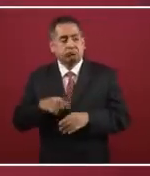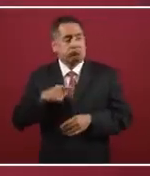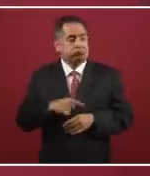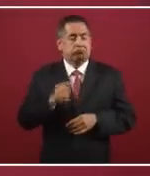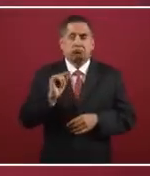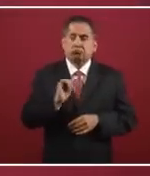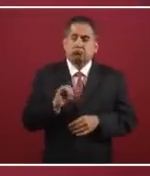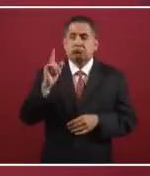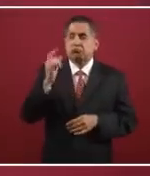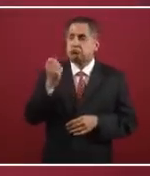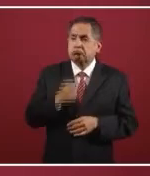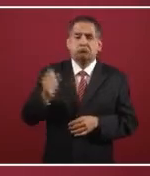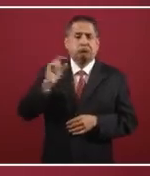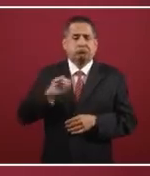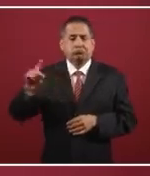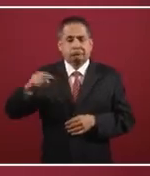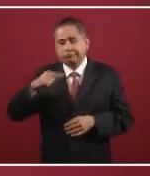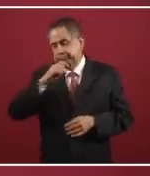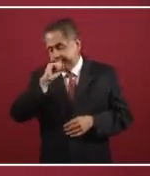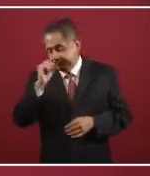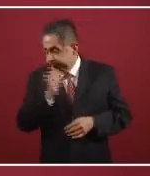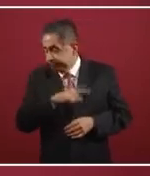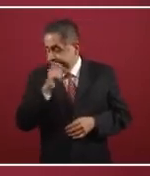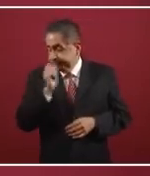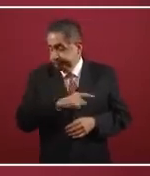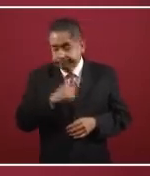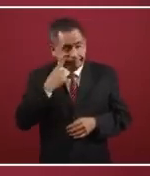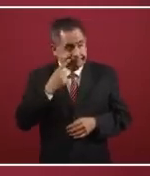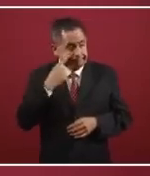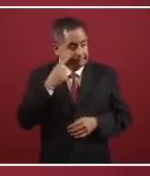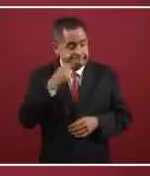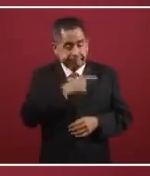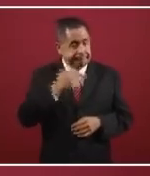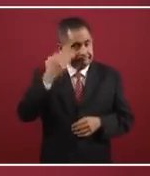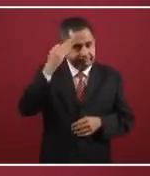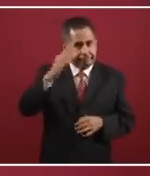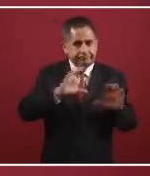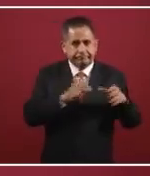Eso fue también otra constante en el periodo neoliberal.